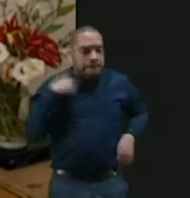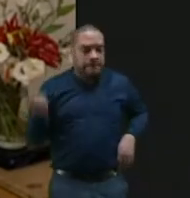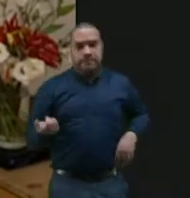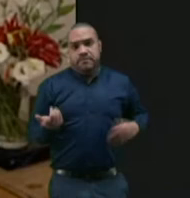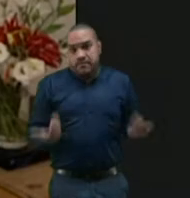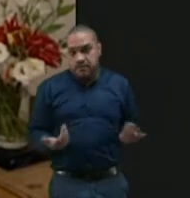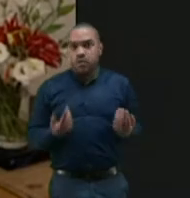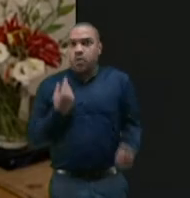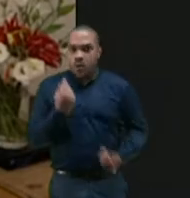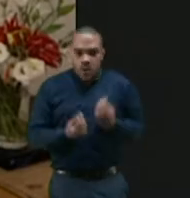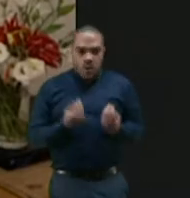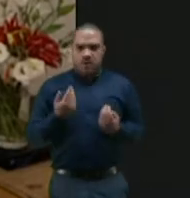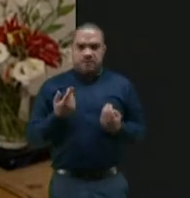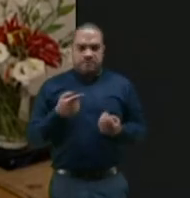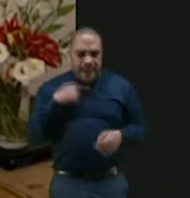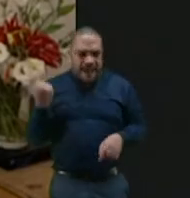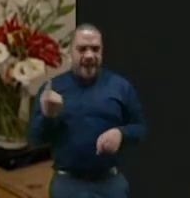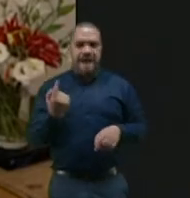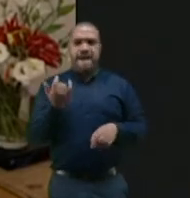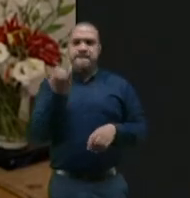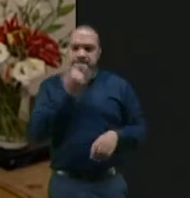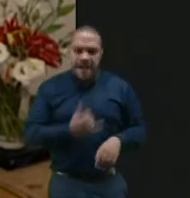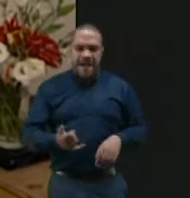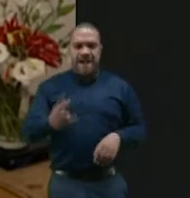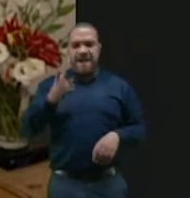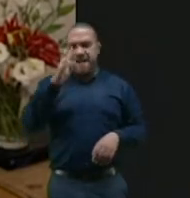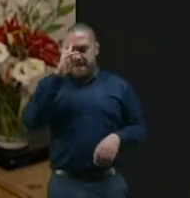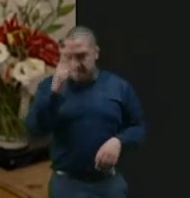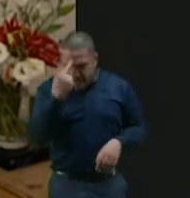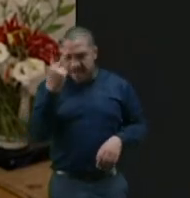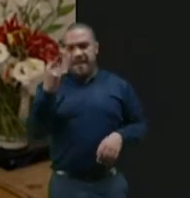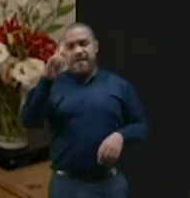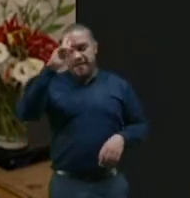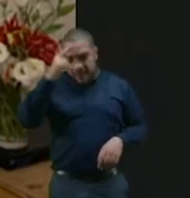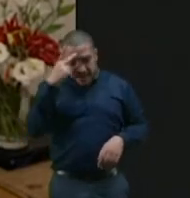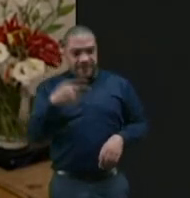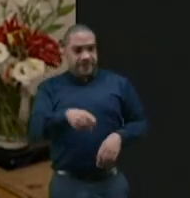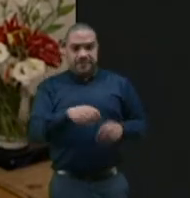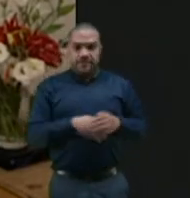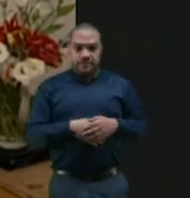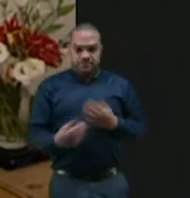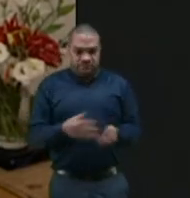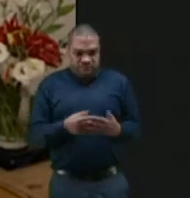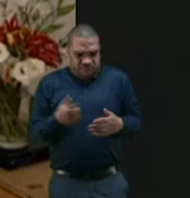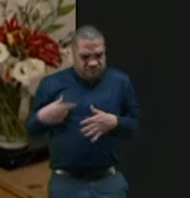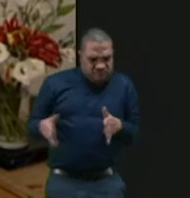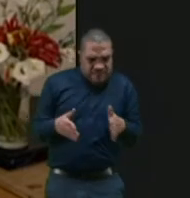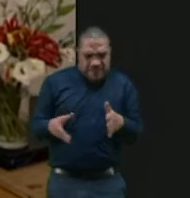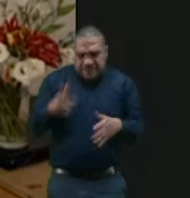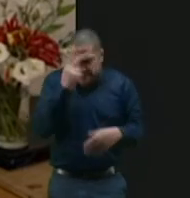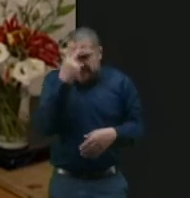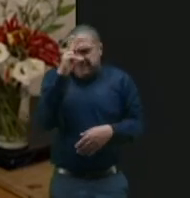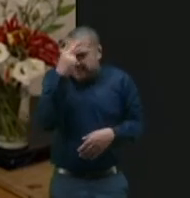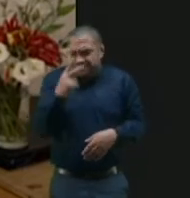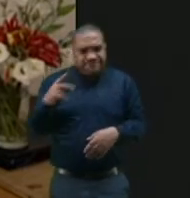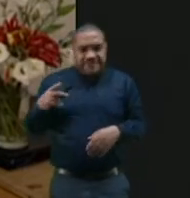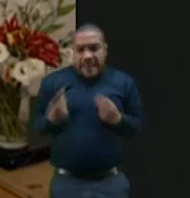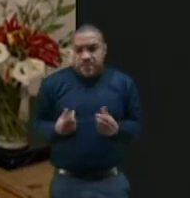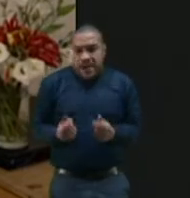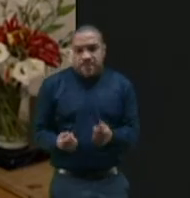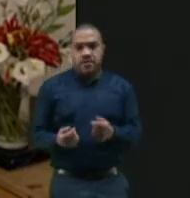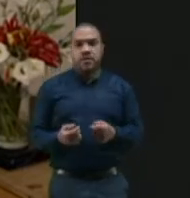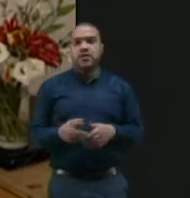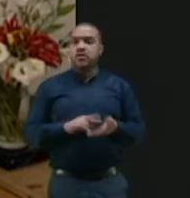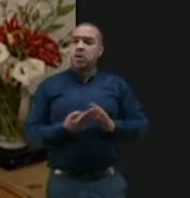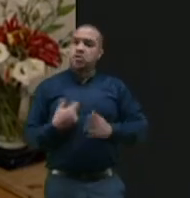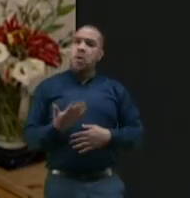para poder ser exitosos, lo que tenemos que hacer es fallar rápido. Lo que hay que hacer es cometer los errores rápido, de forma